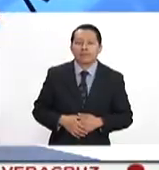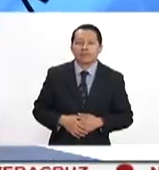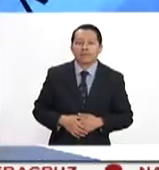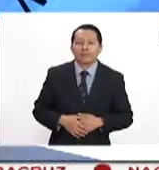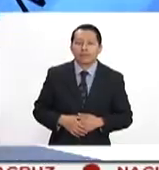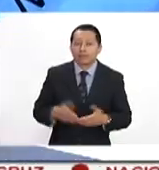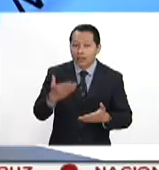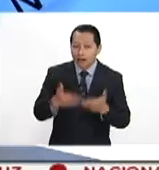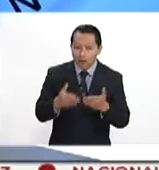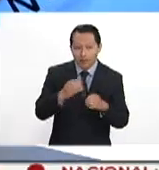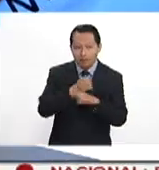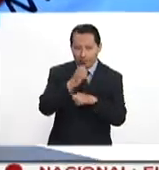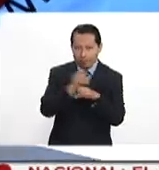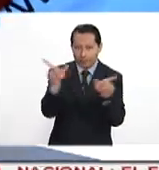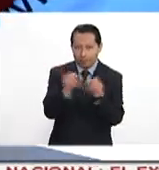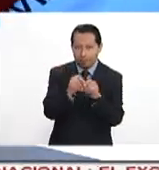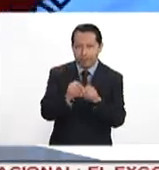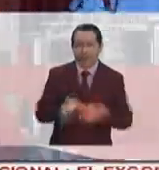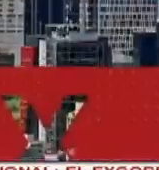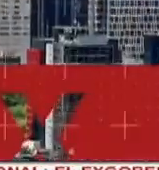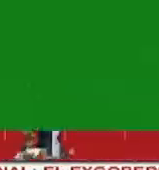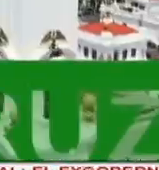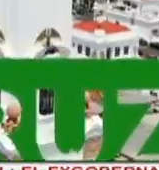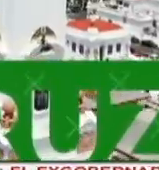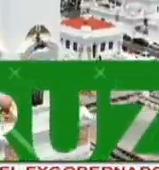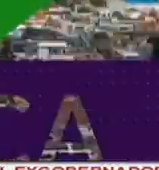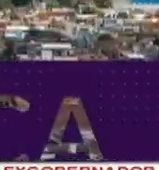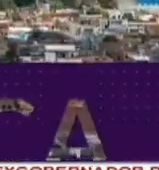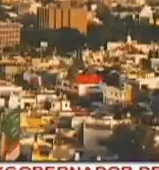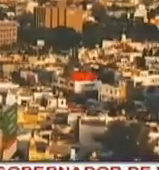Es momento de ir a las breves del país.